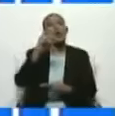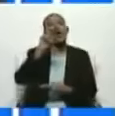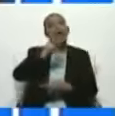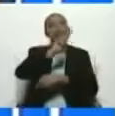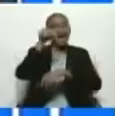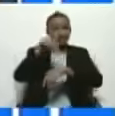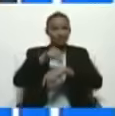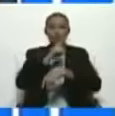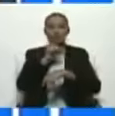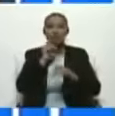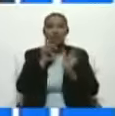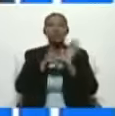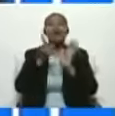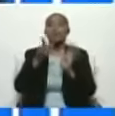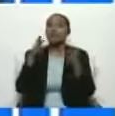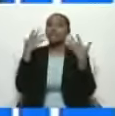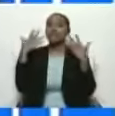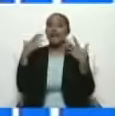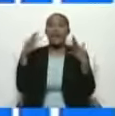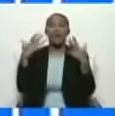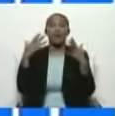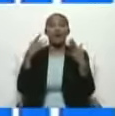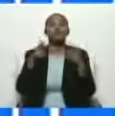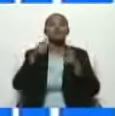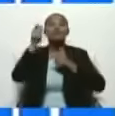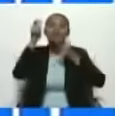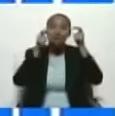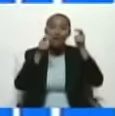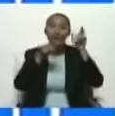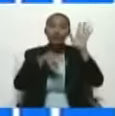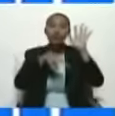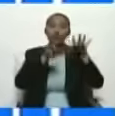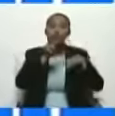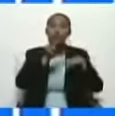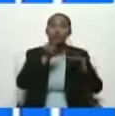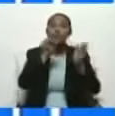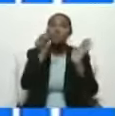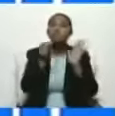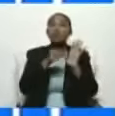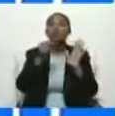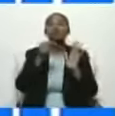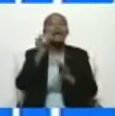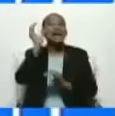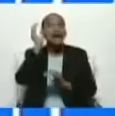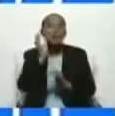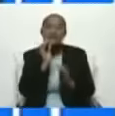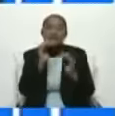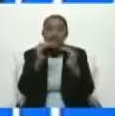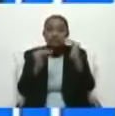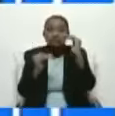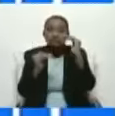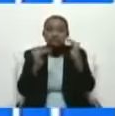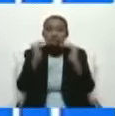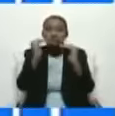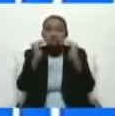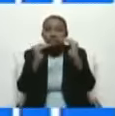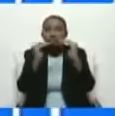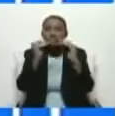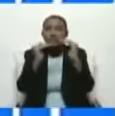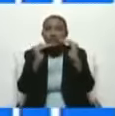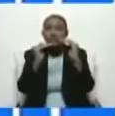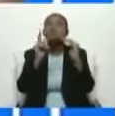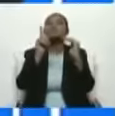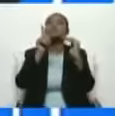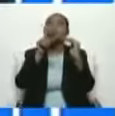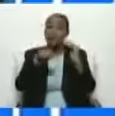Los exit poll del año 2012, donde Chávez le saca 12 puntos de diferencia a Capriles Radosky. También